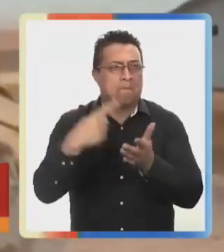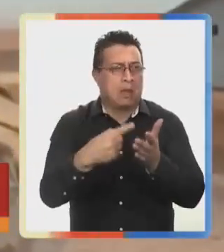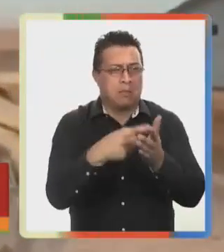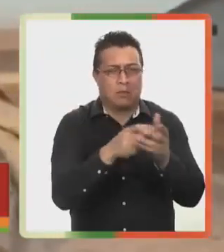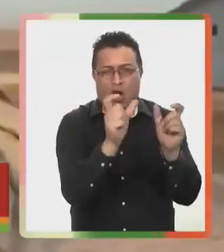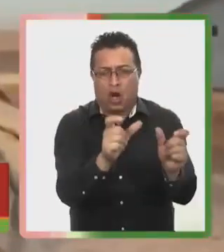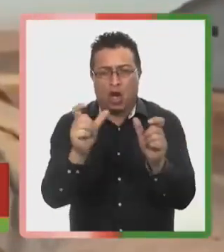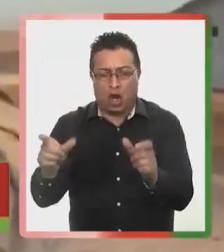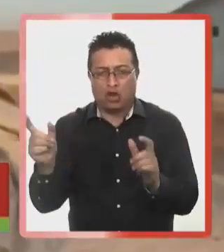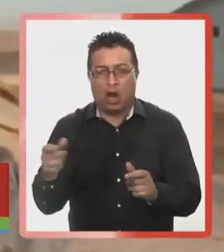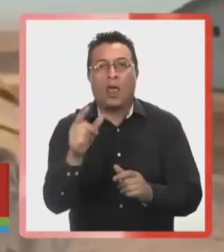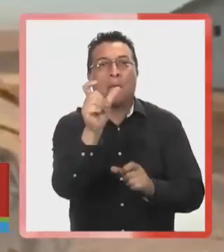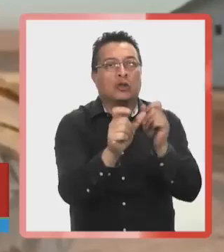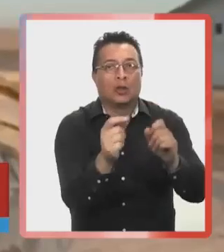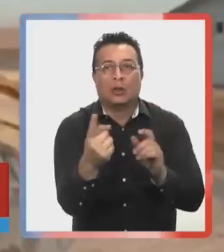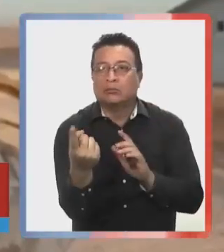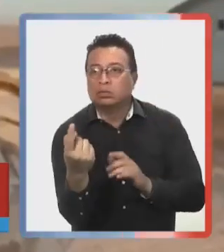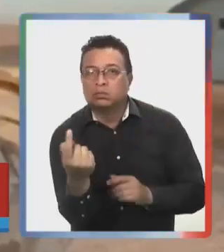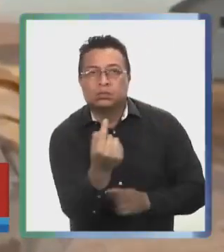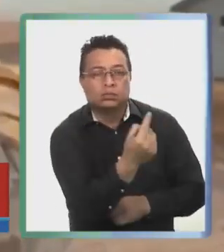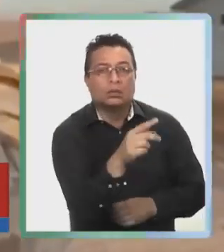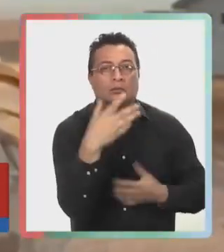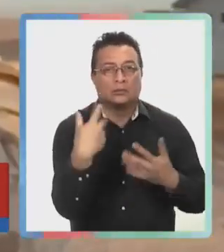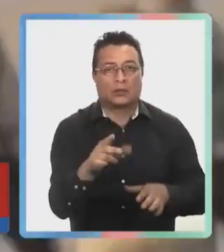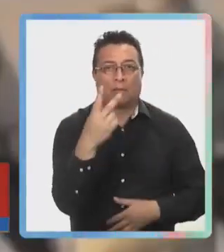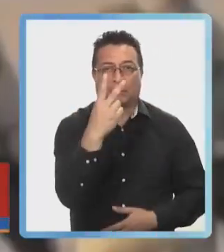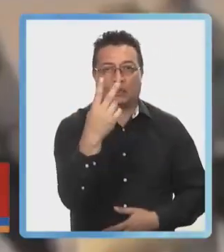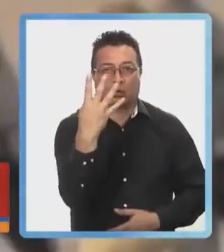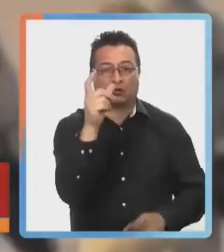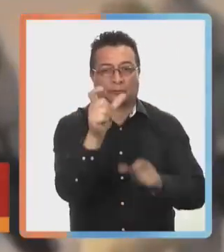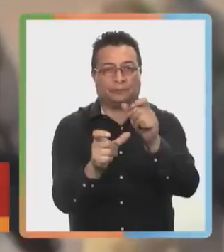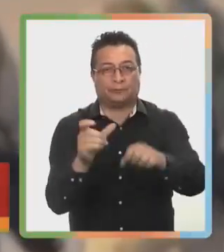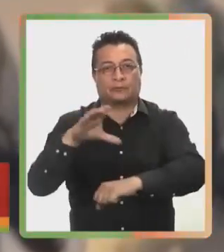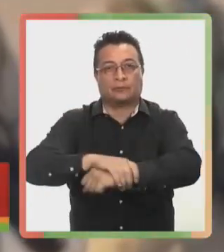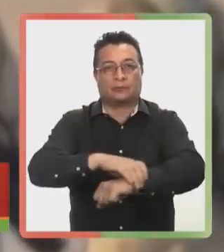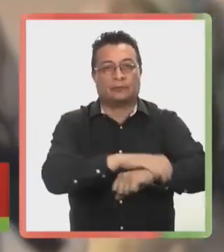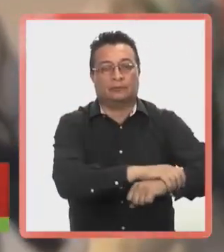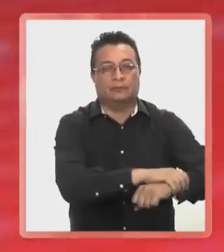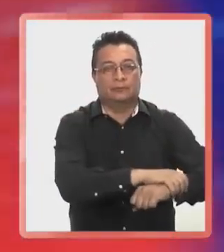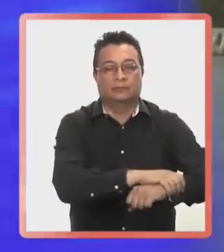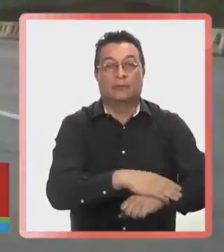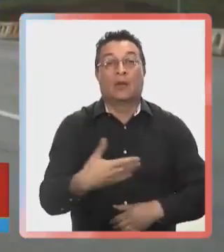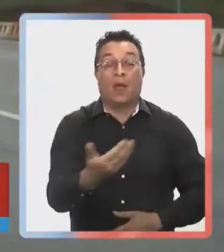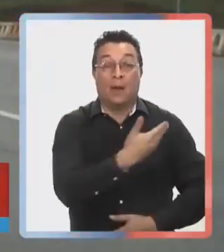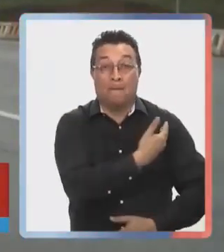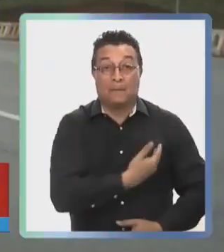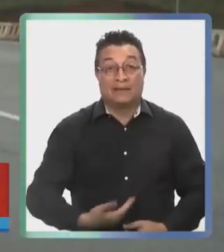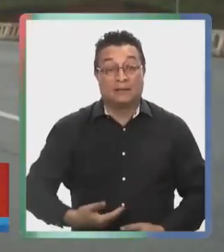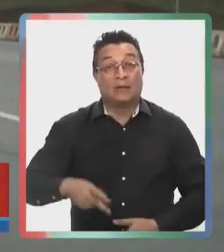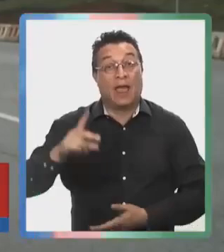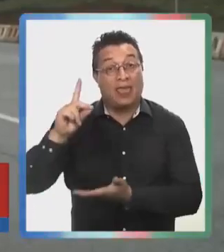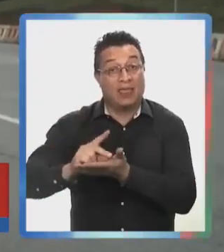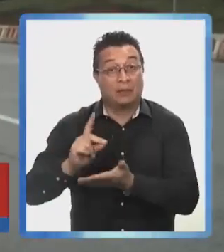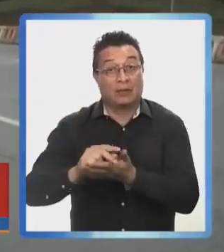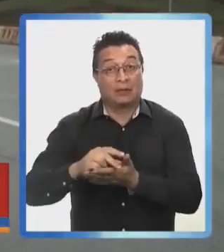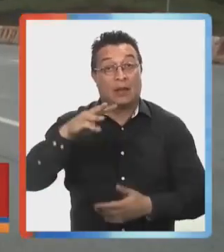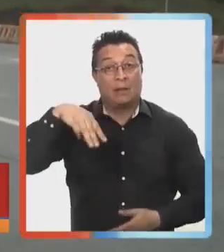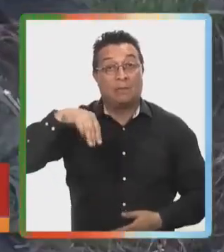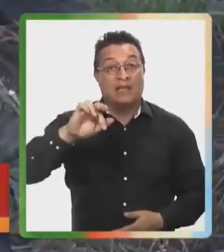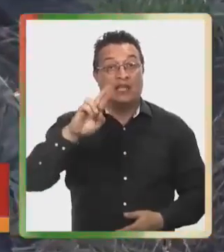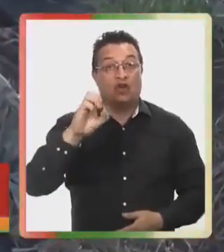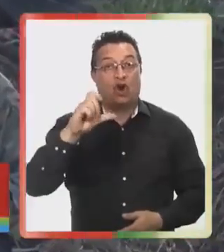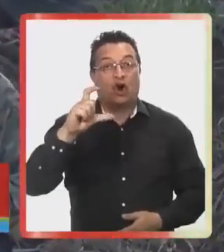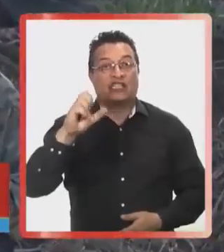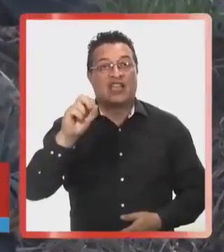miles de controles de identidad realizados y ya van 24 personas detenidas. El presidente de la Cámara de Diputados,